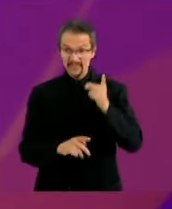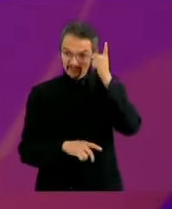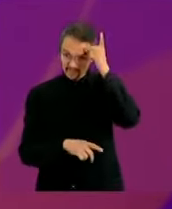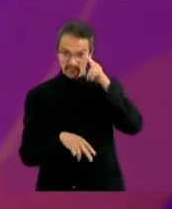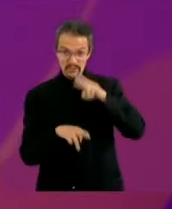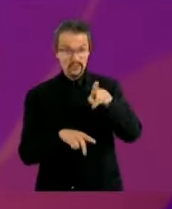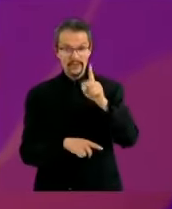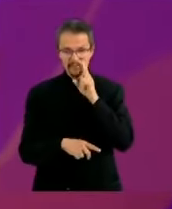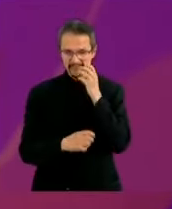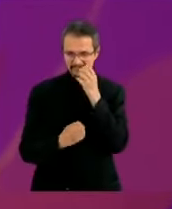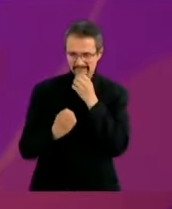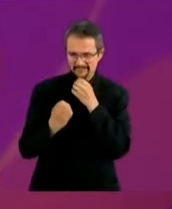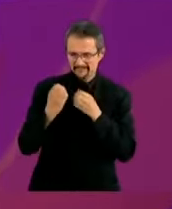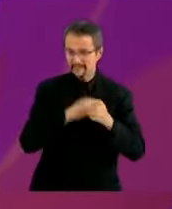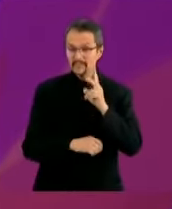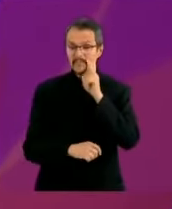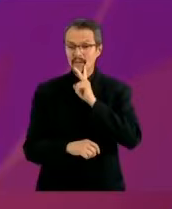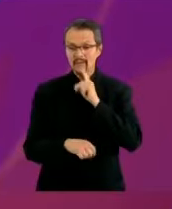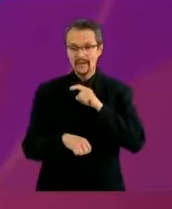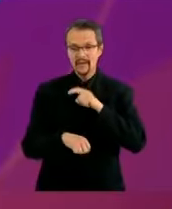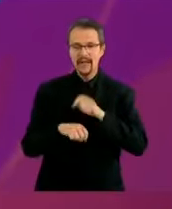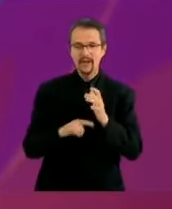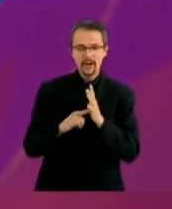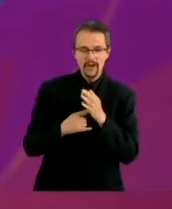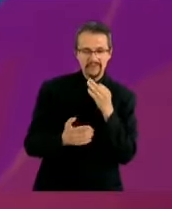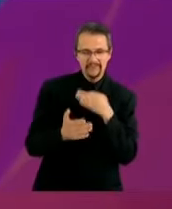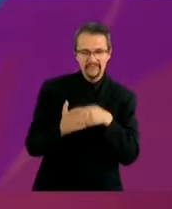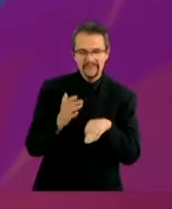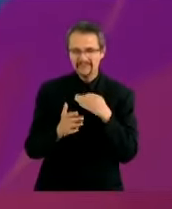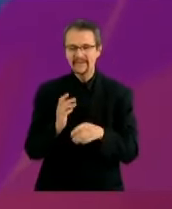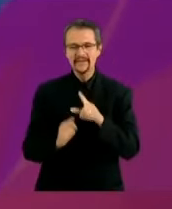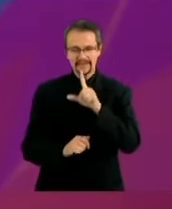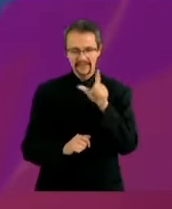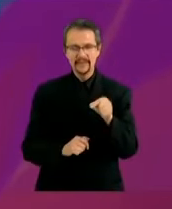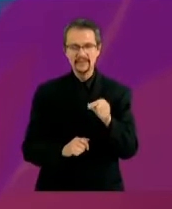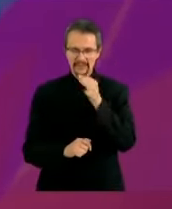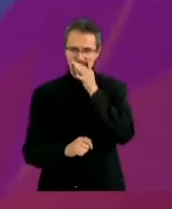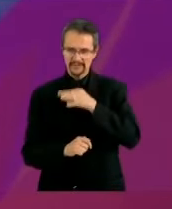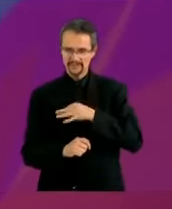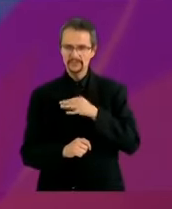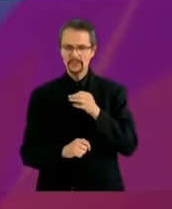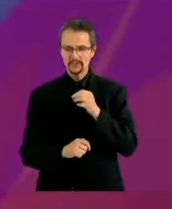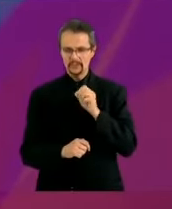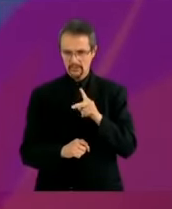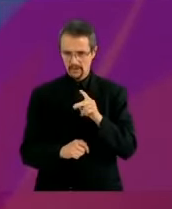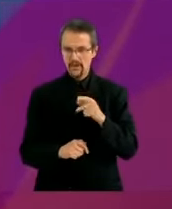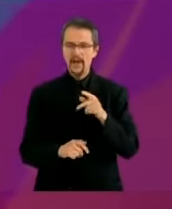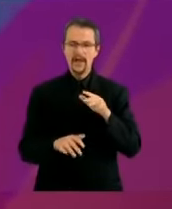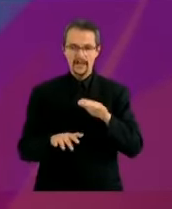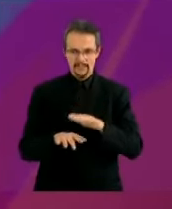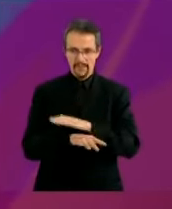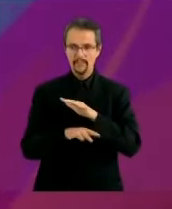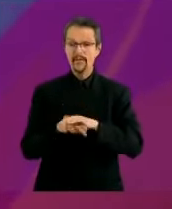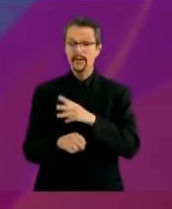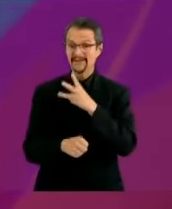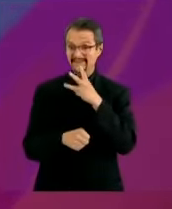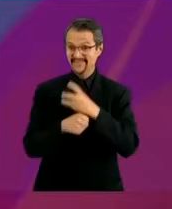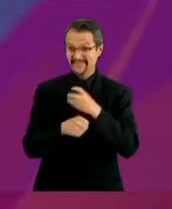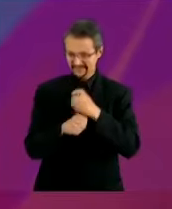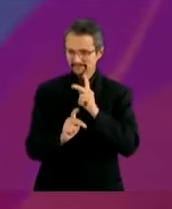evaluación. Si hay alguna cosa que haya faltado en el tiempo, sobrado en el tiempo, se ajustará en el tercer segmento para que